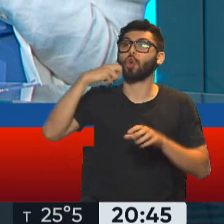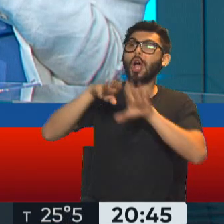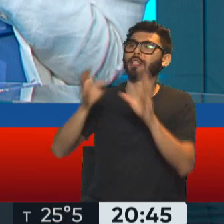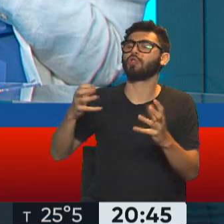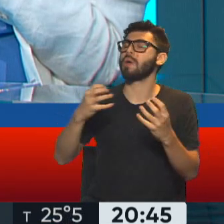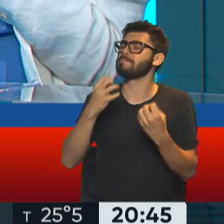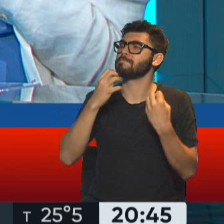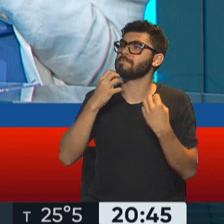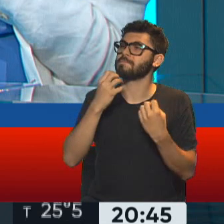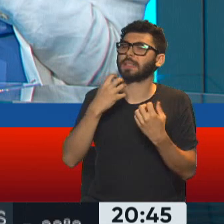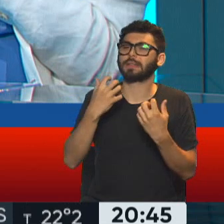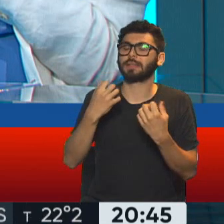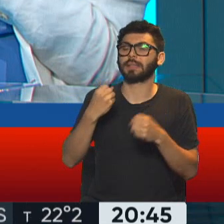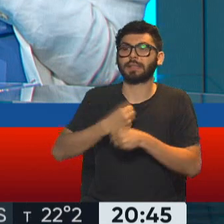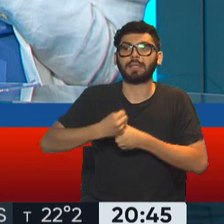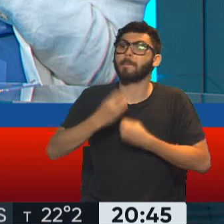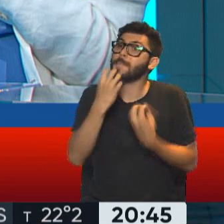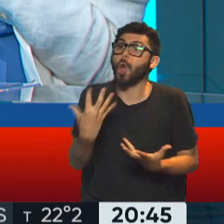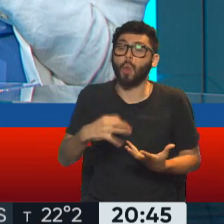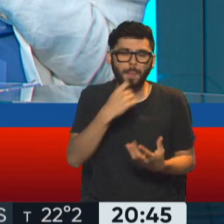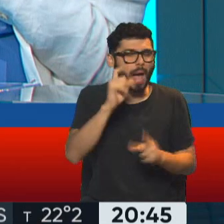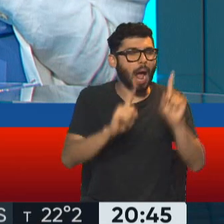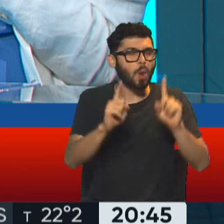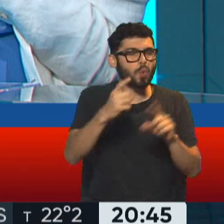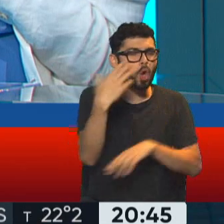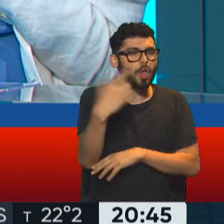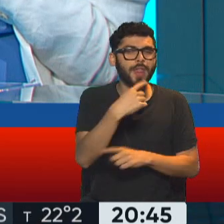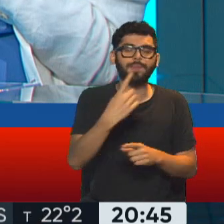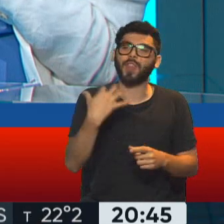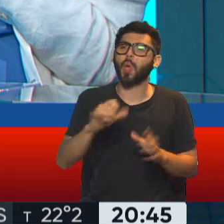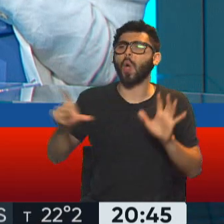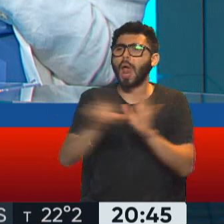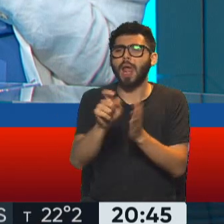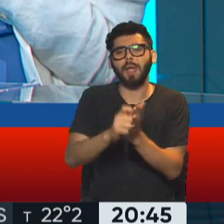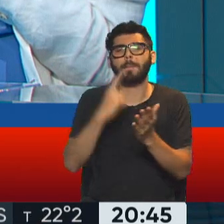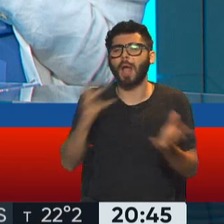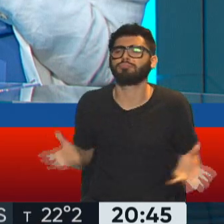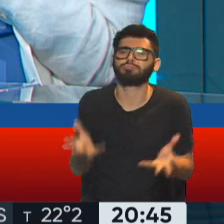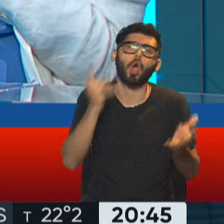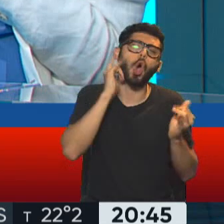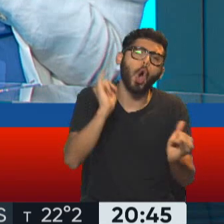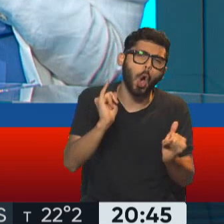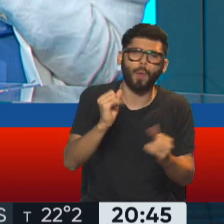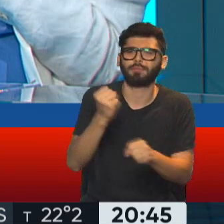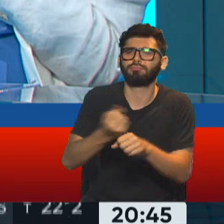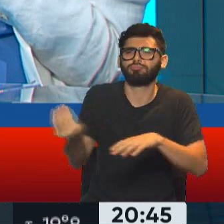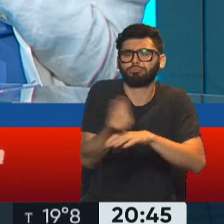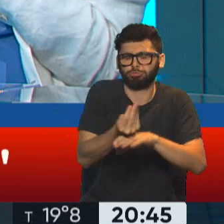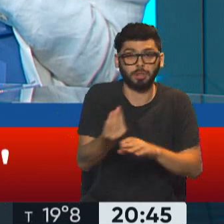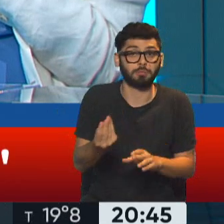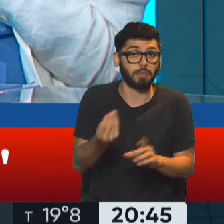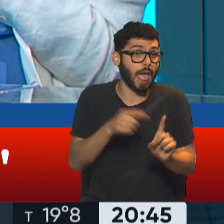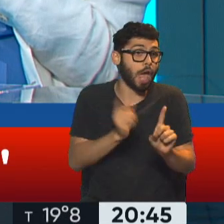Congreso. Recién escuchábamos a muchos candidatos que dicen, bueno, a producir leyes que incentiven el empleo joven, el trabajo, etcétera. Esas